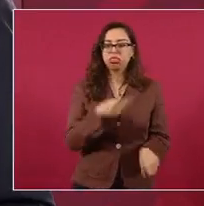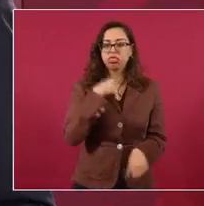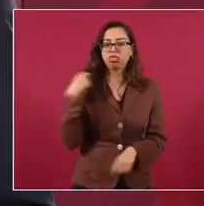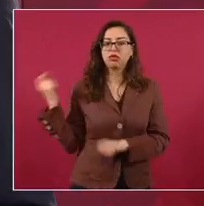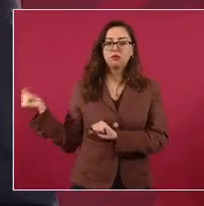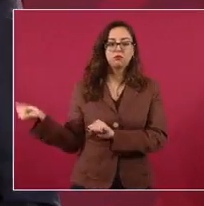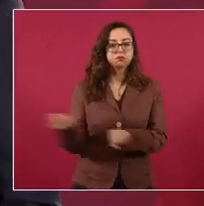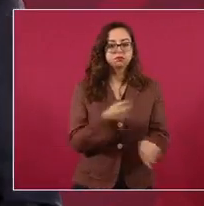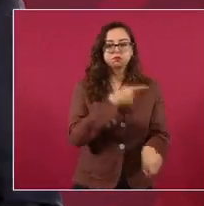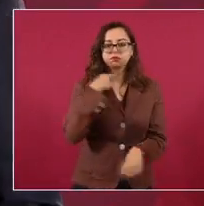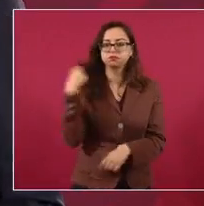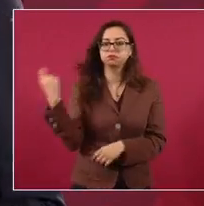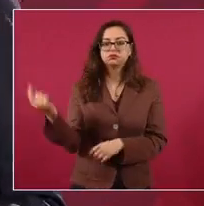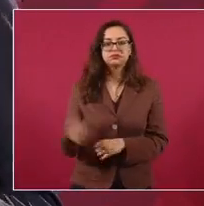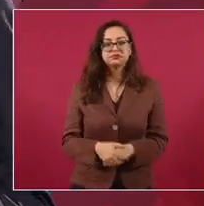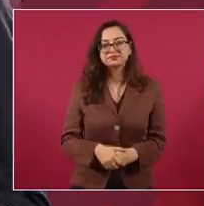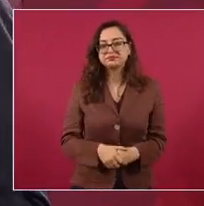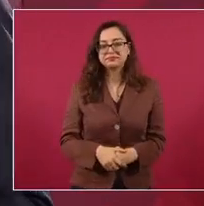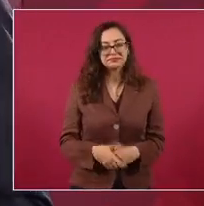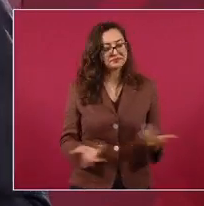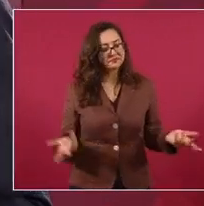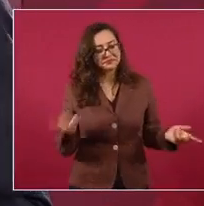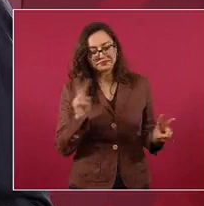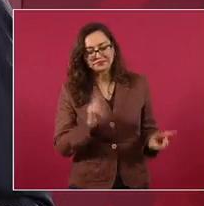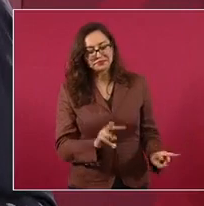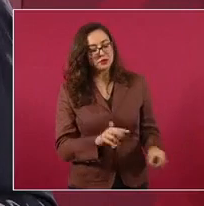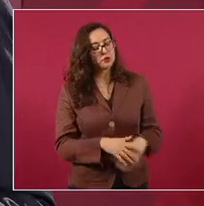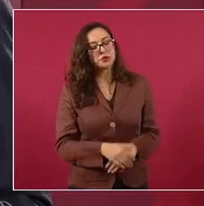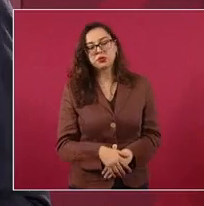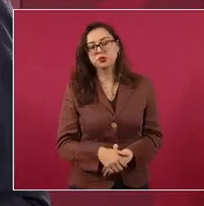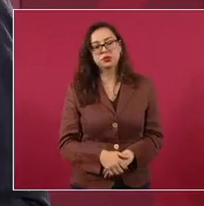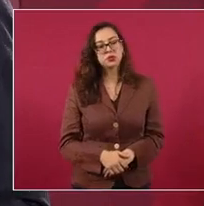y tienen puro caballo,